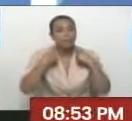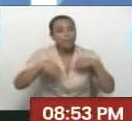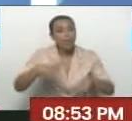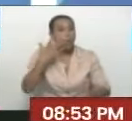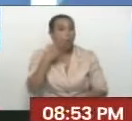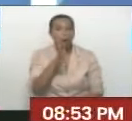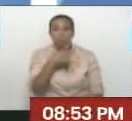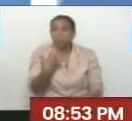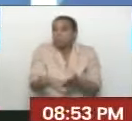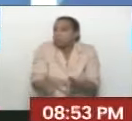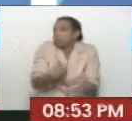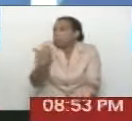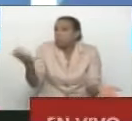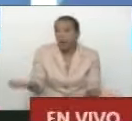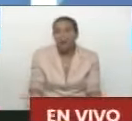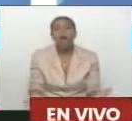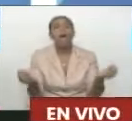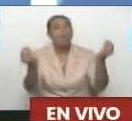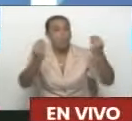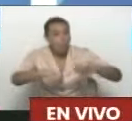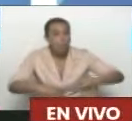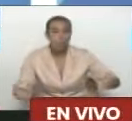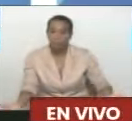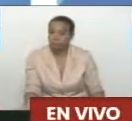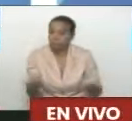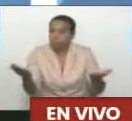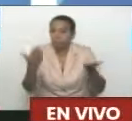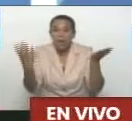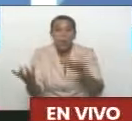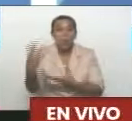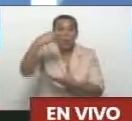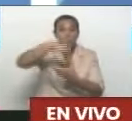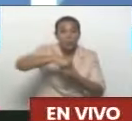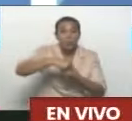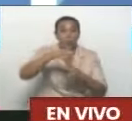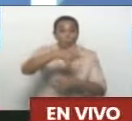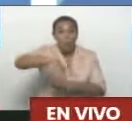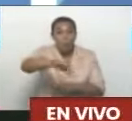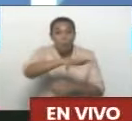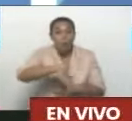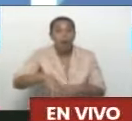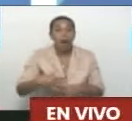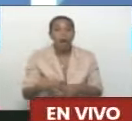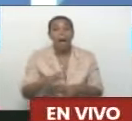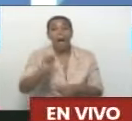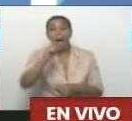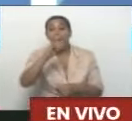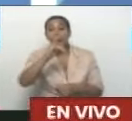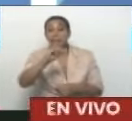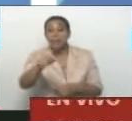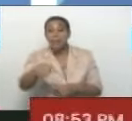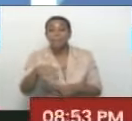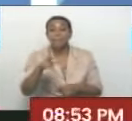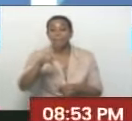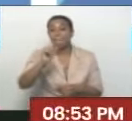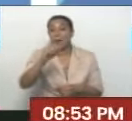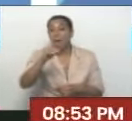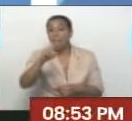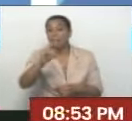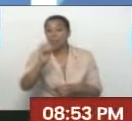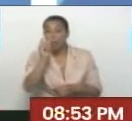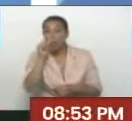vista. Así que estoy de acuerdo incorporar al compañero Ali Padrón, que ya tiene, mira,